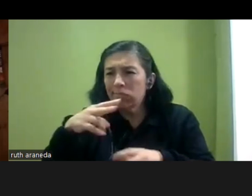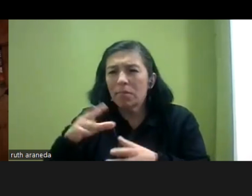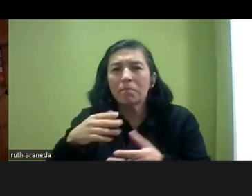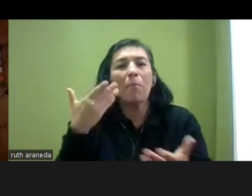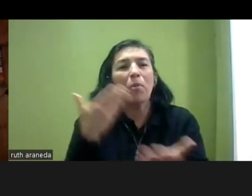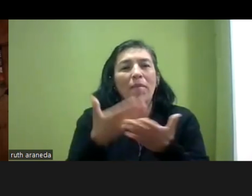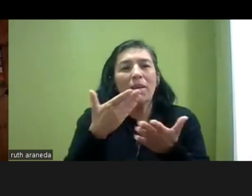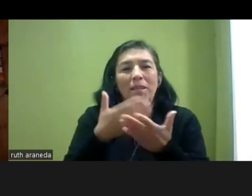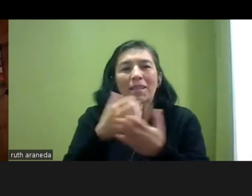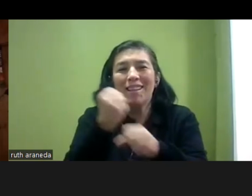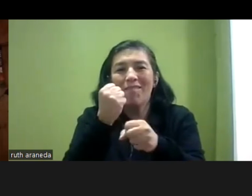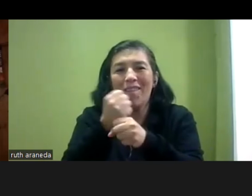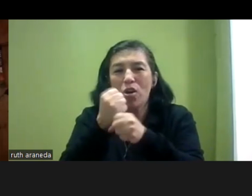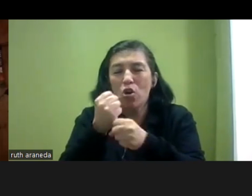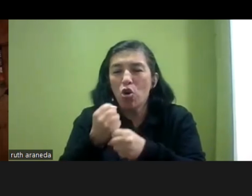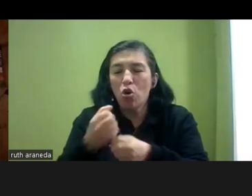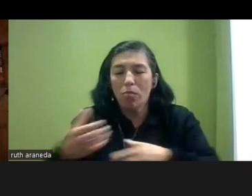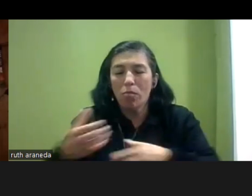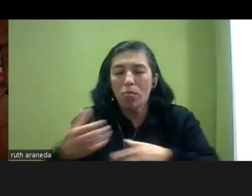circunstancia de trabajo colectivo